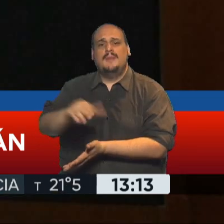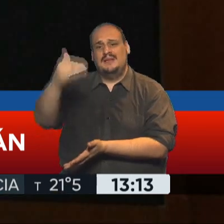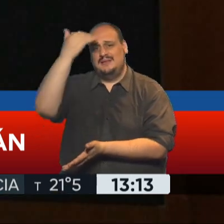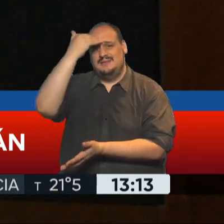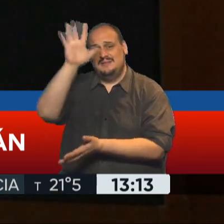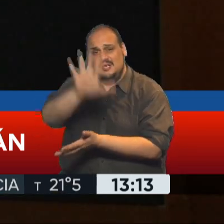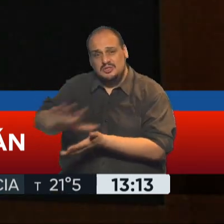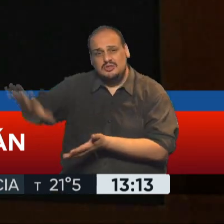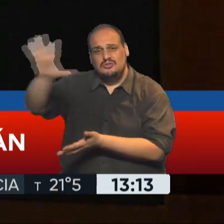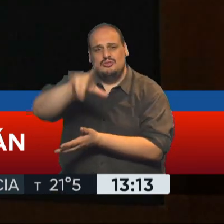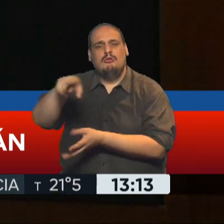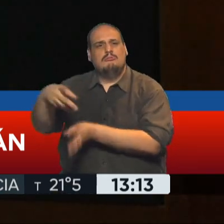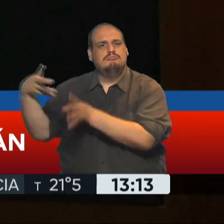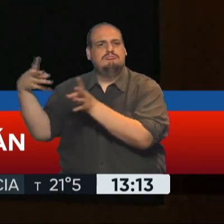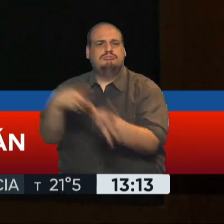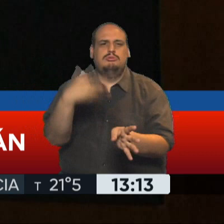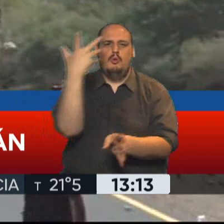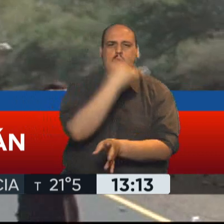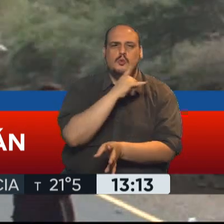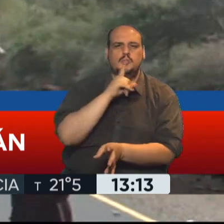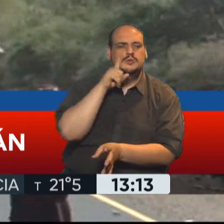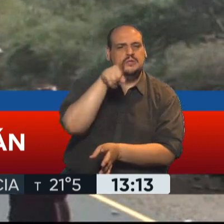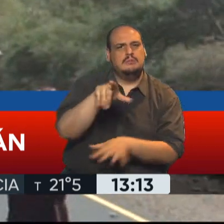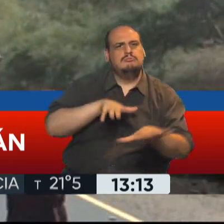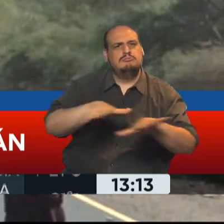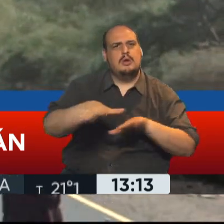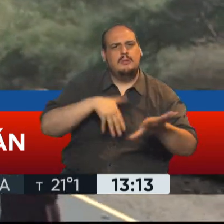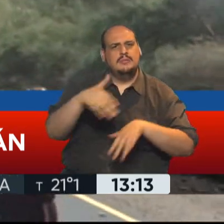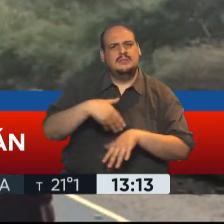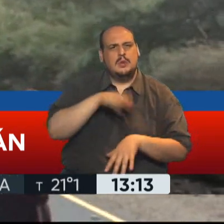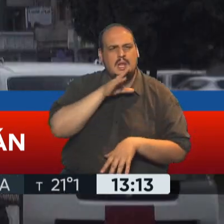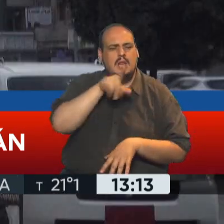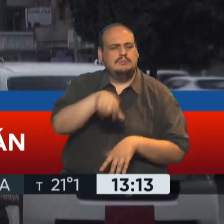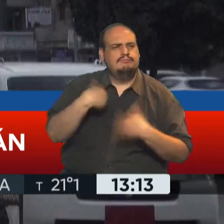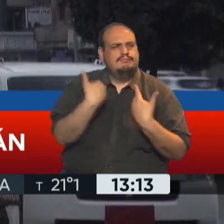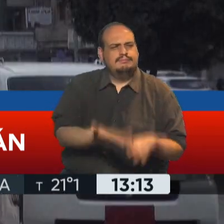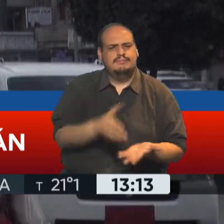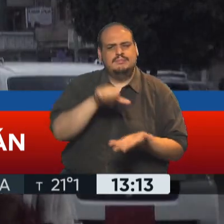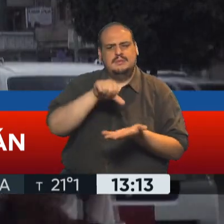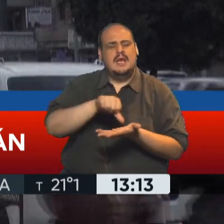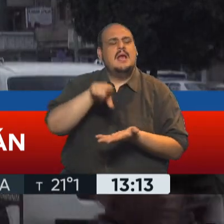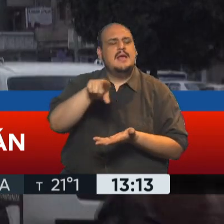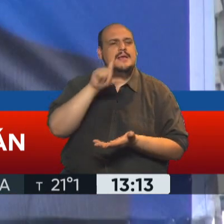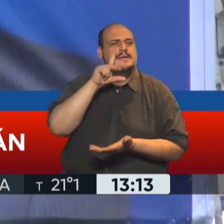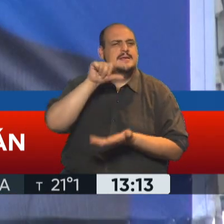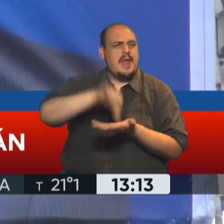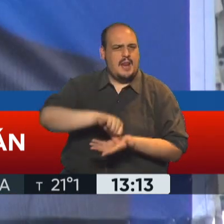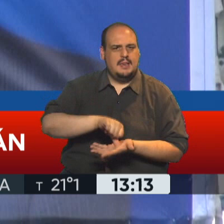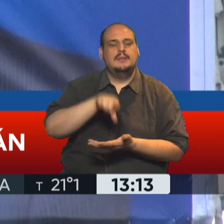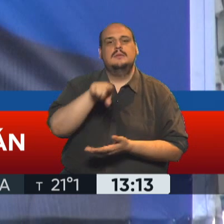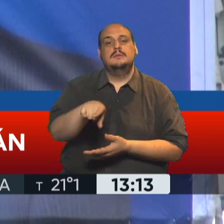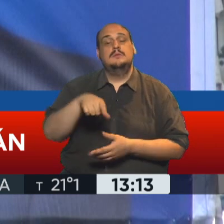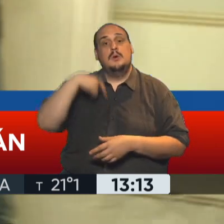los saudíes, combate a los Houthis, un movimiento islámico apoyado por Irán. El programa fue grabado antes de